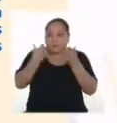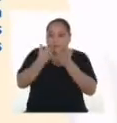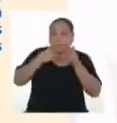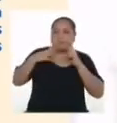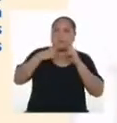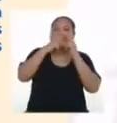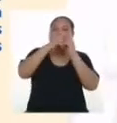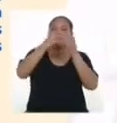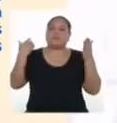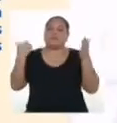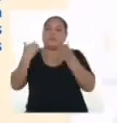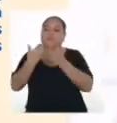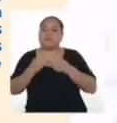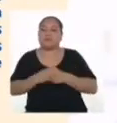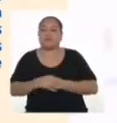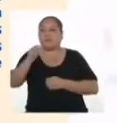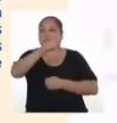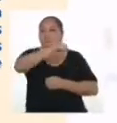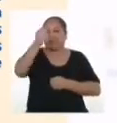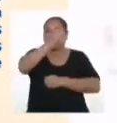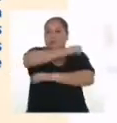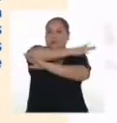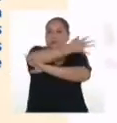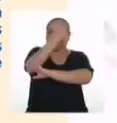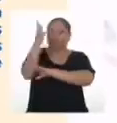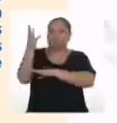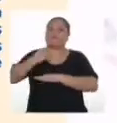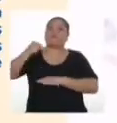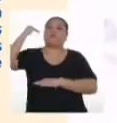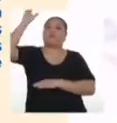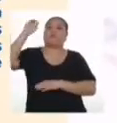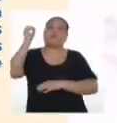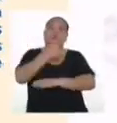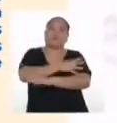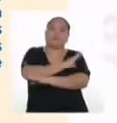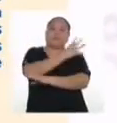grandes ríos en la selva baja y en otras zonas de selva alta o ceja de selva.